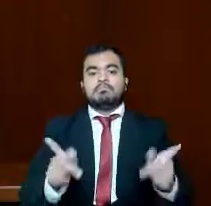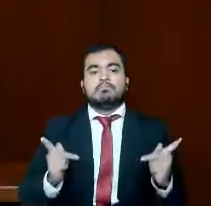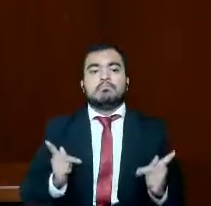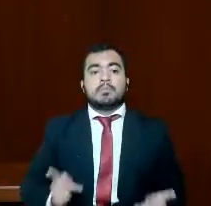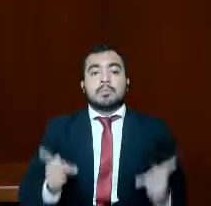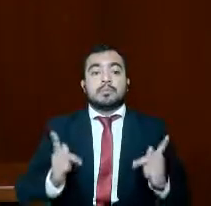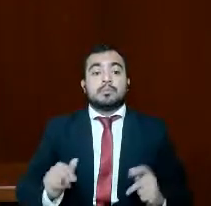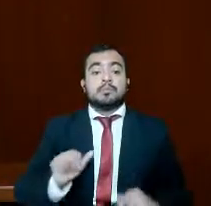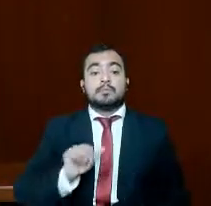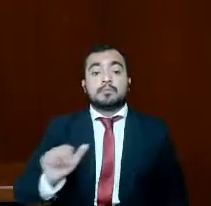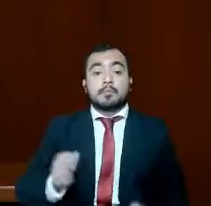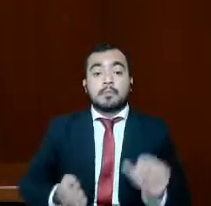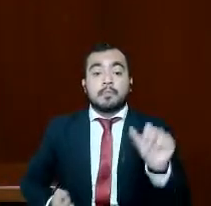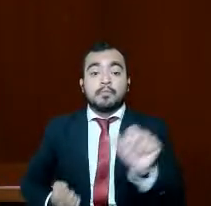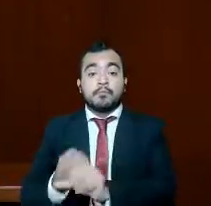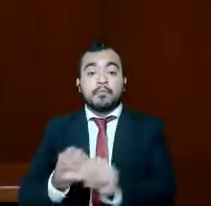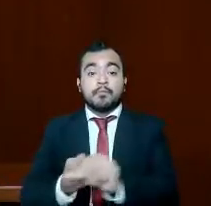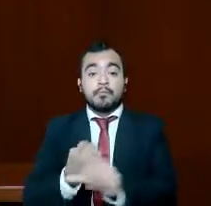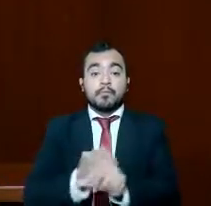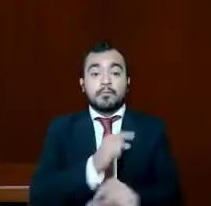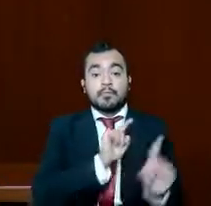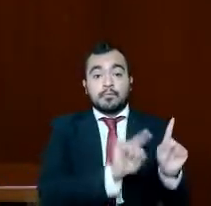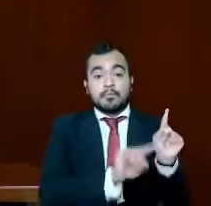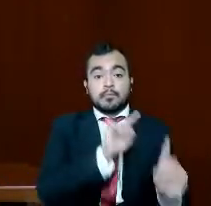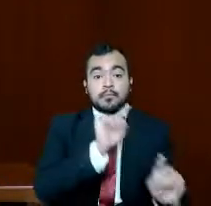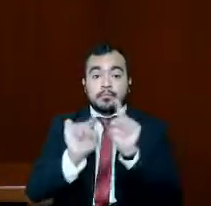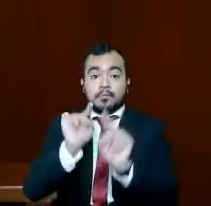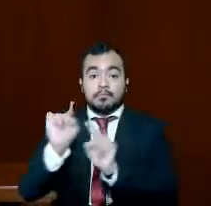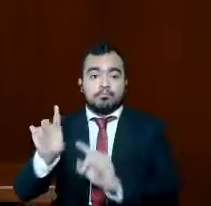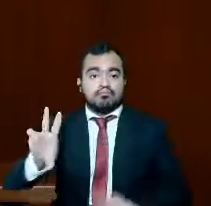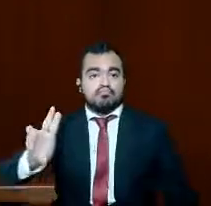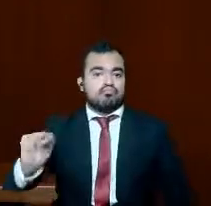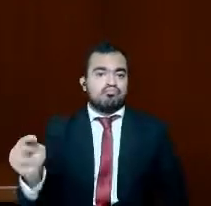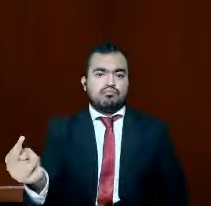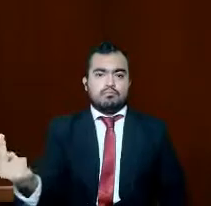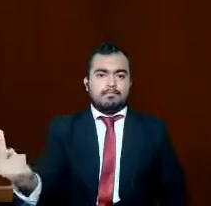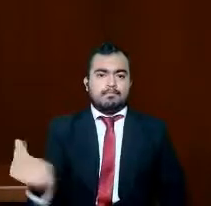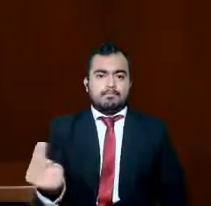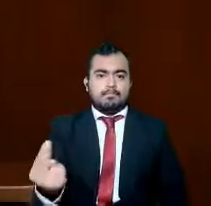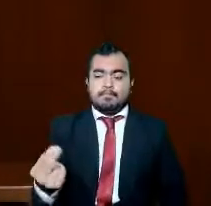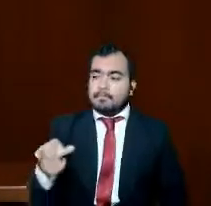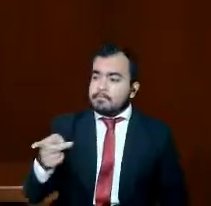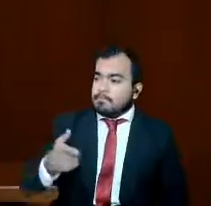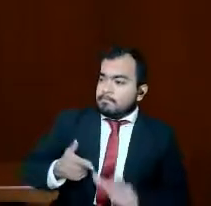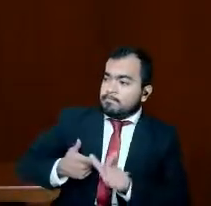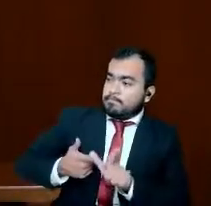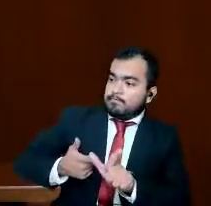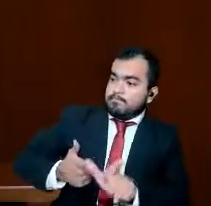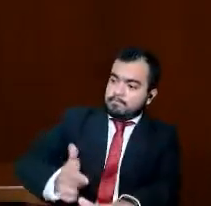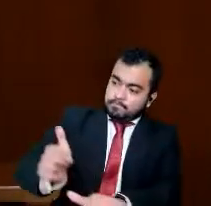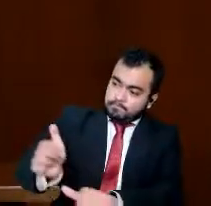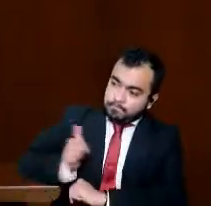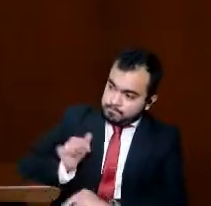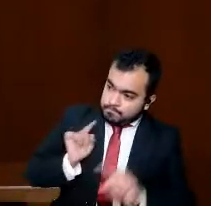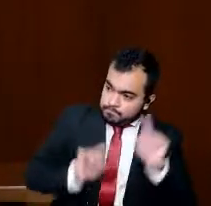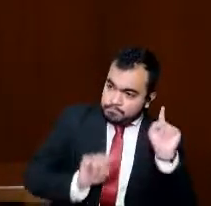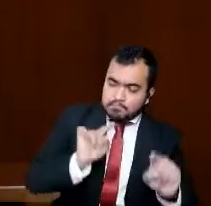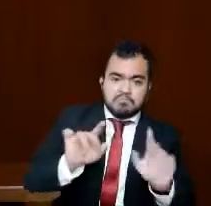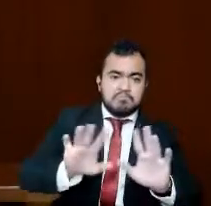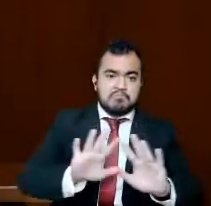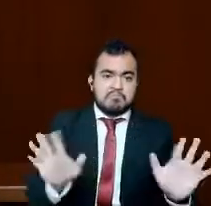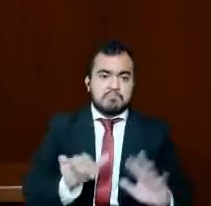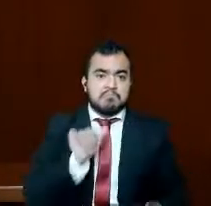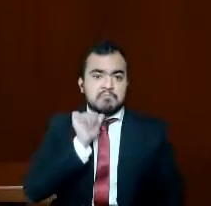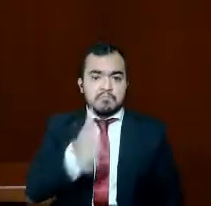entidades federativas donde deje de ser requerida la presencia permanente de las Fuerzas Armadas en esas labores.